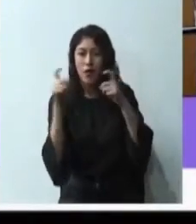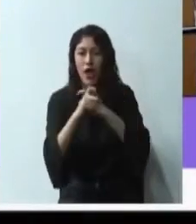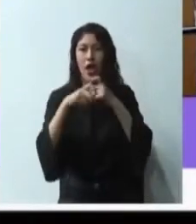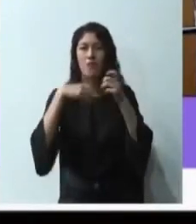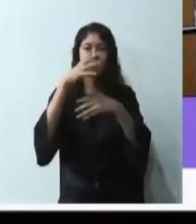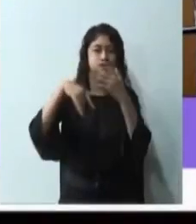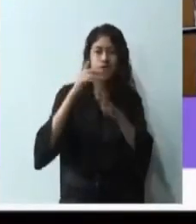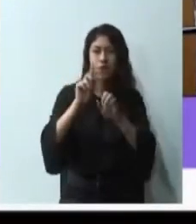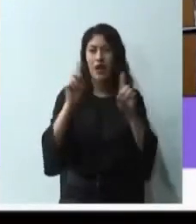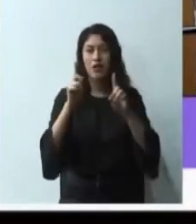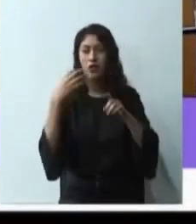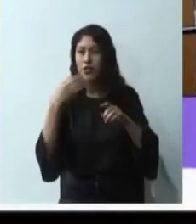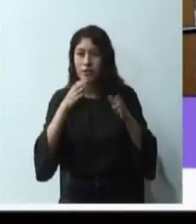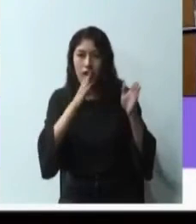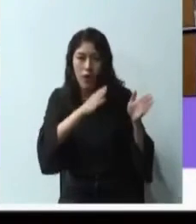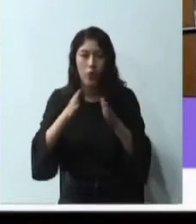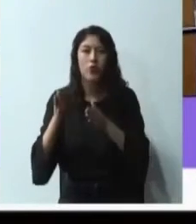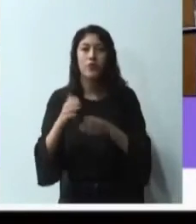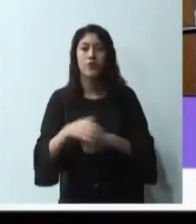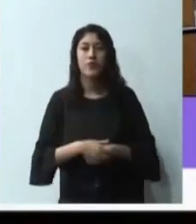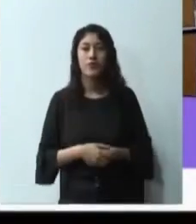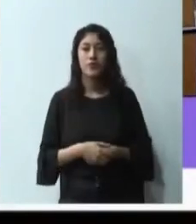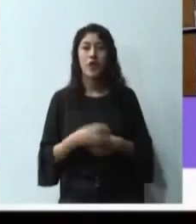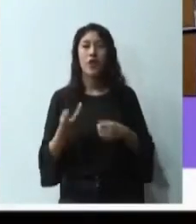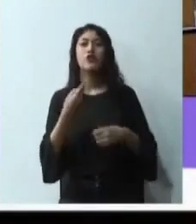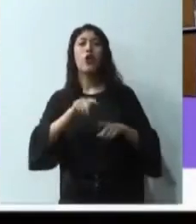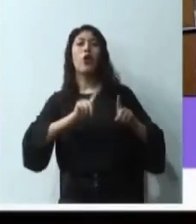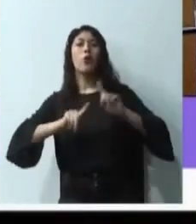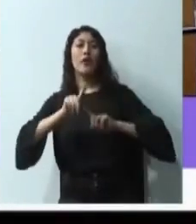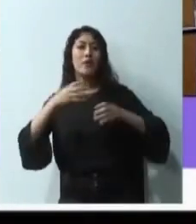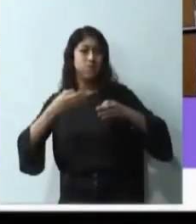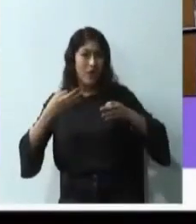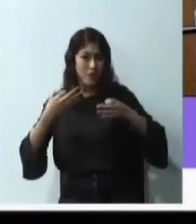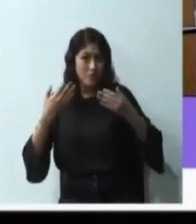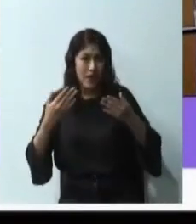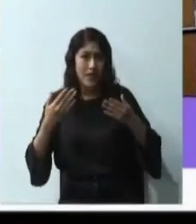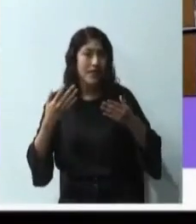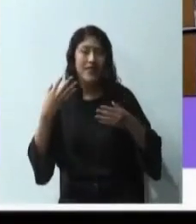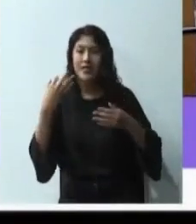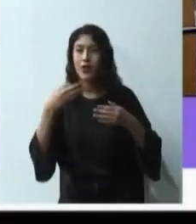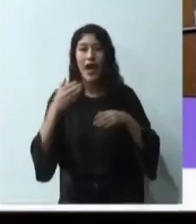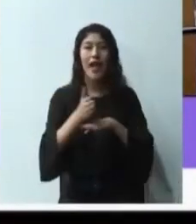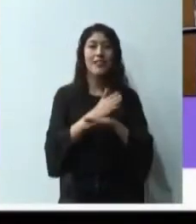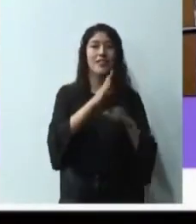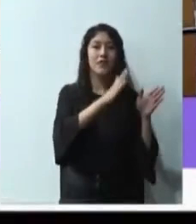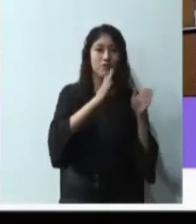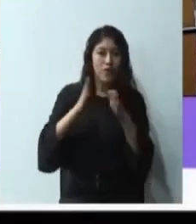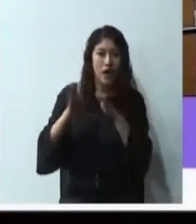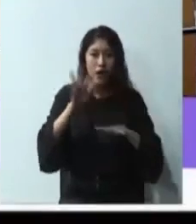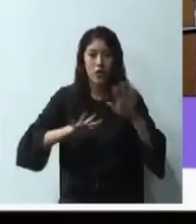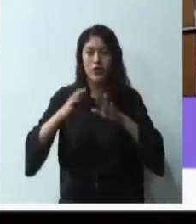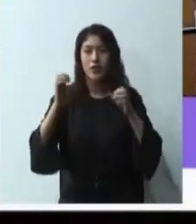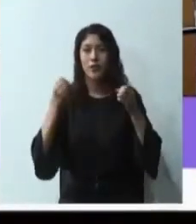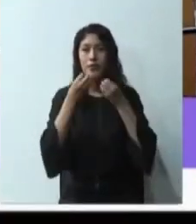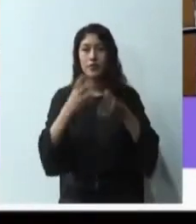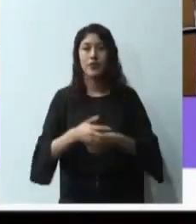de gobernar evitando el conflicto. No hace falta buscarlo ni generarlo, pero la gente espera